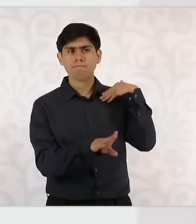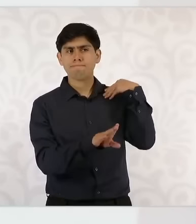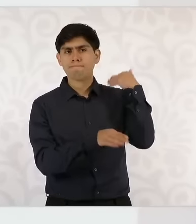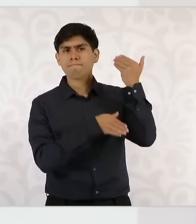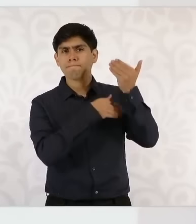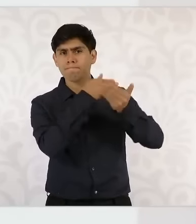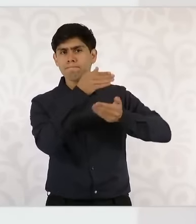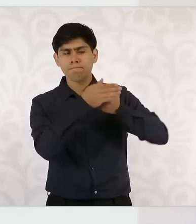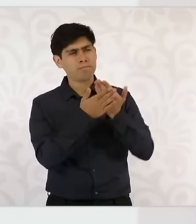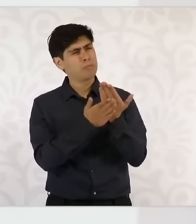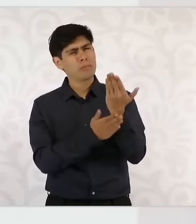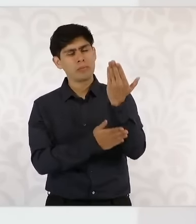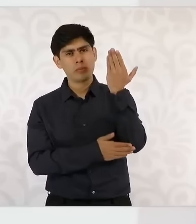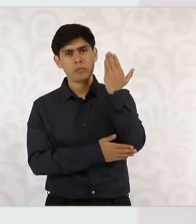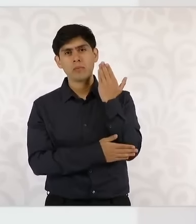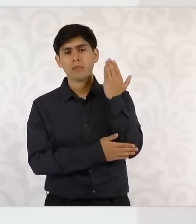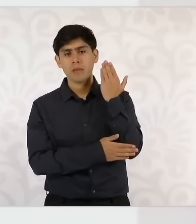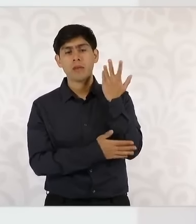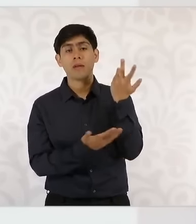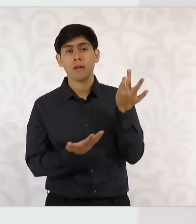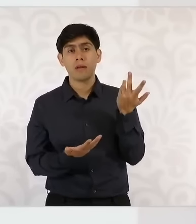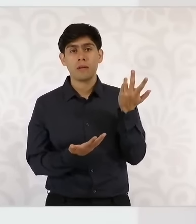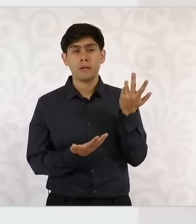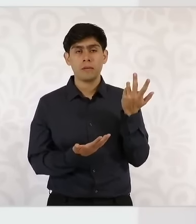desde antes incluso que hubiera